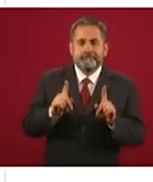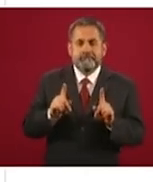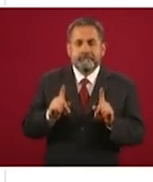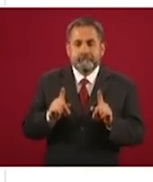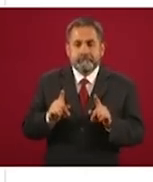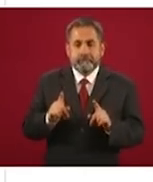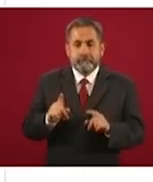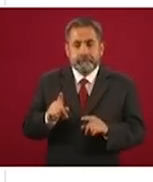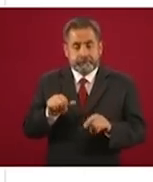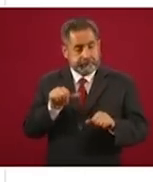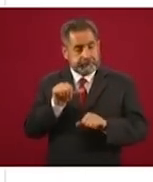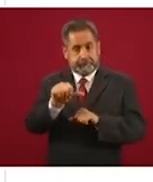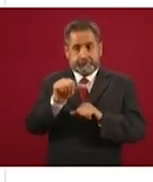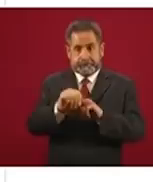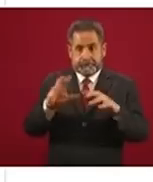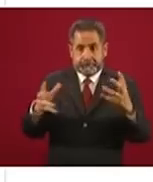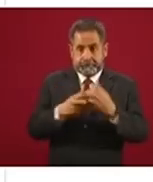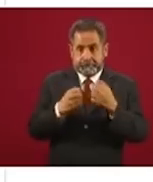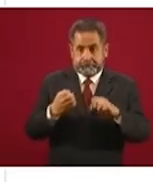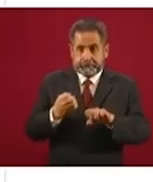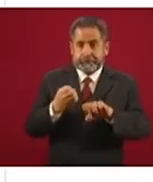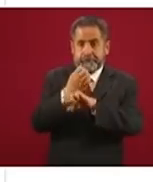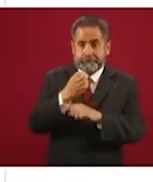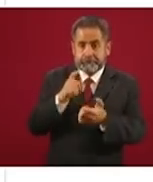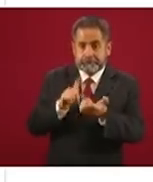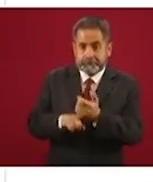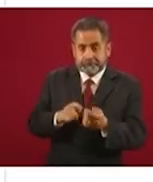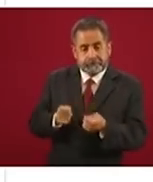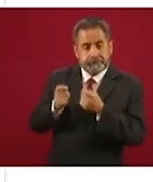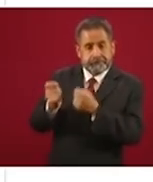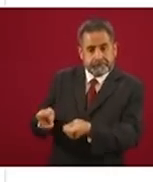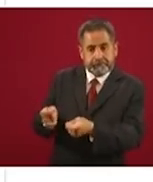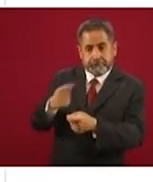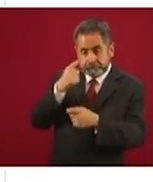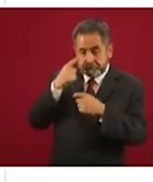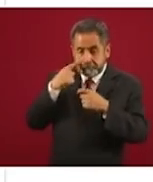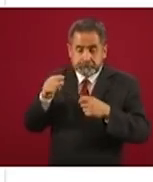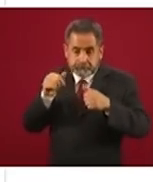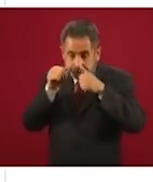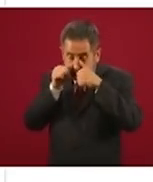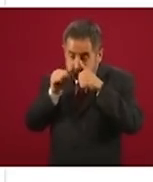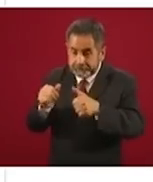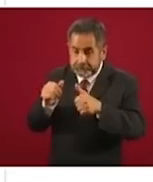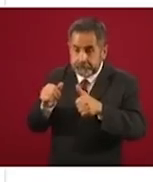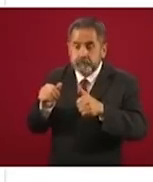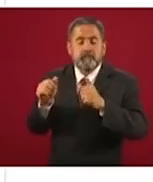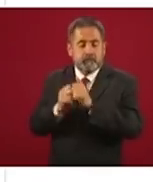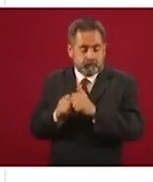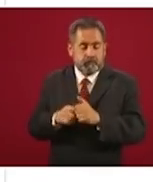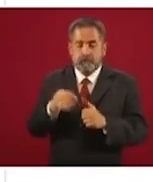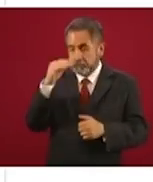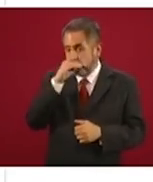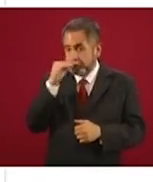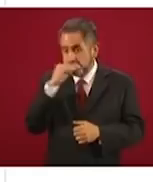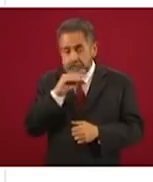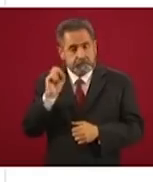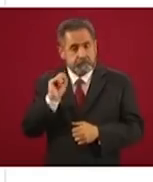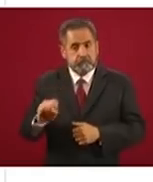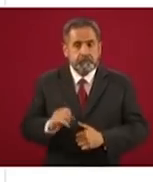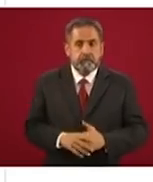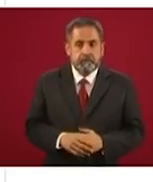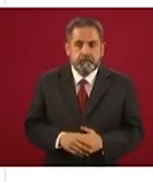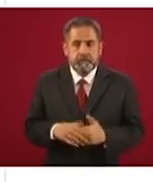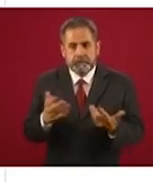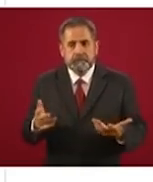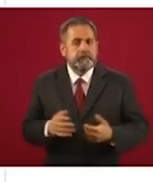perdón, en estos 16 estados que podemos dar la atención con el modelo de gratuidad. ¿Sí?